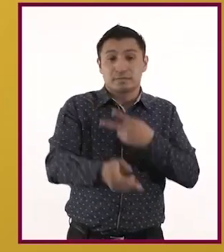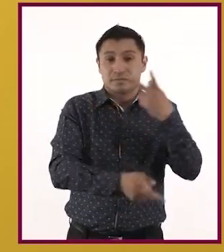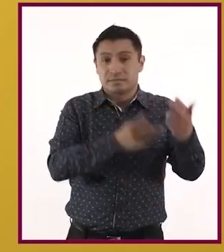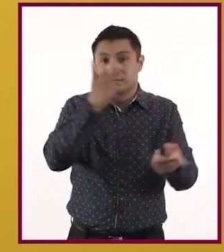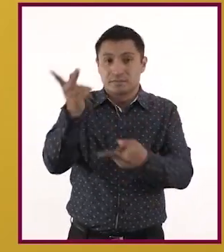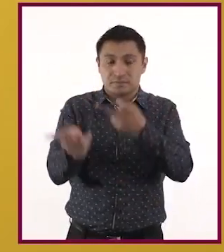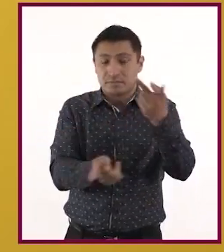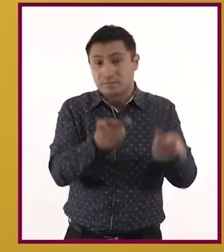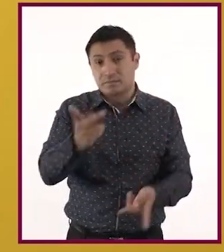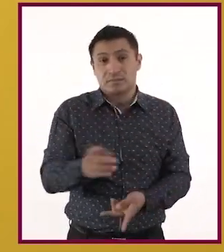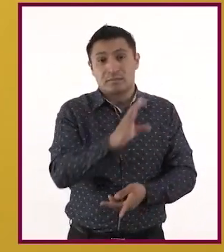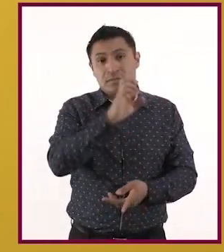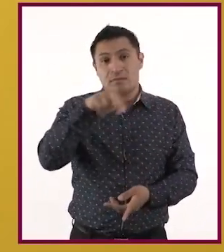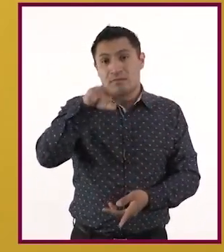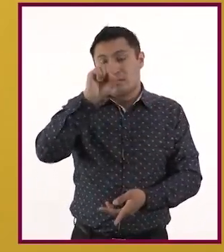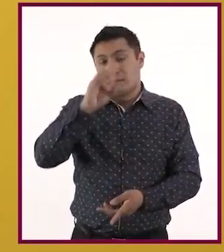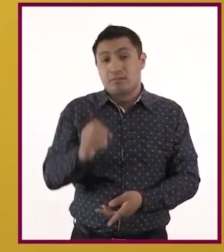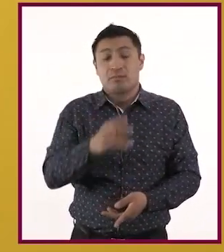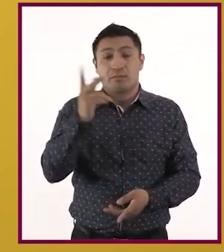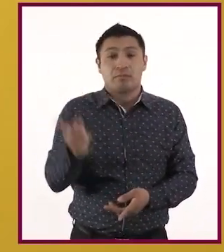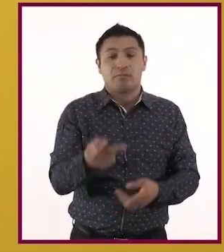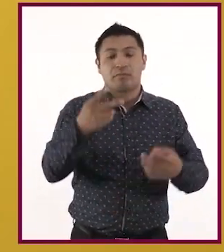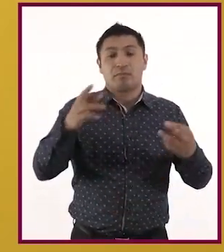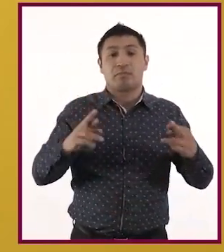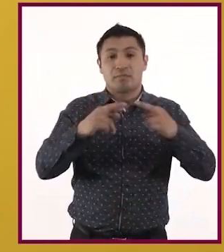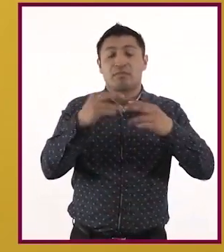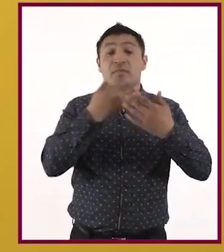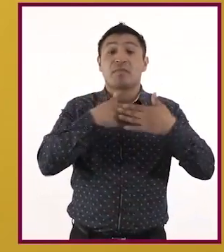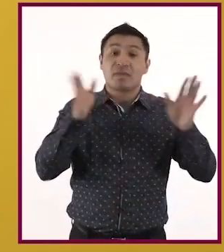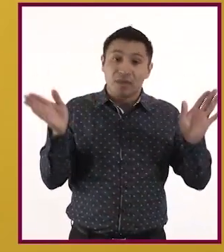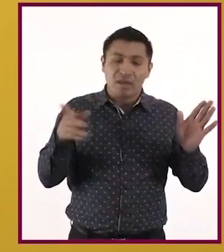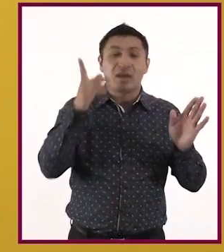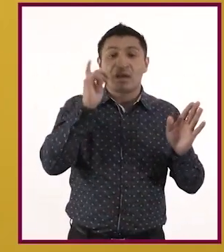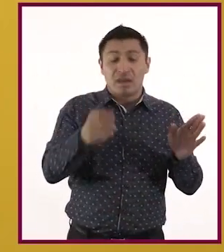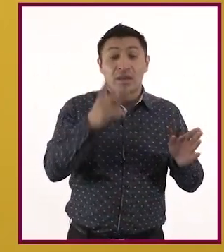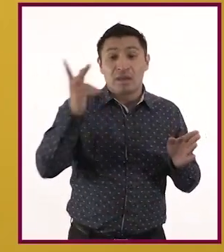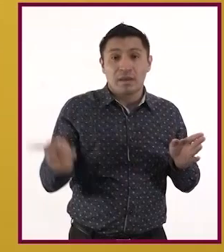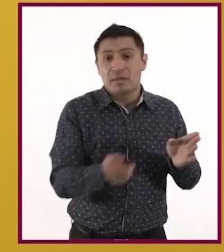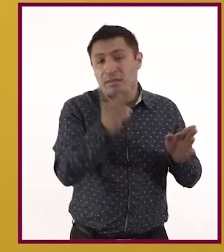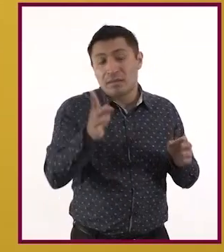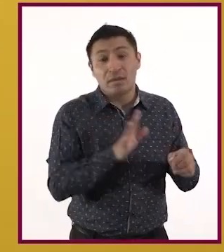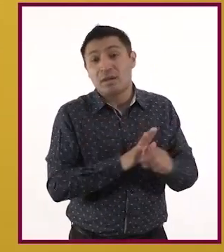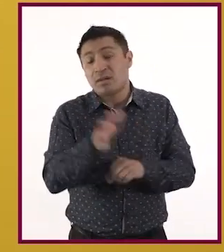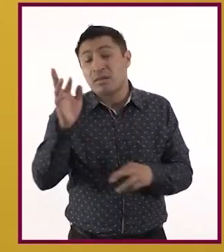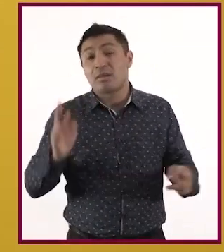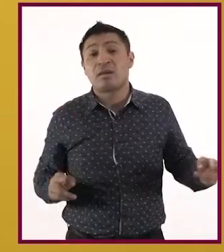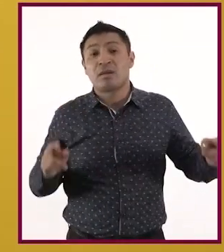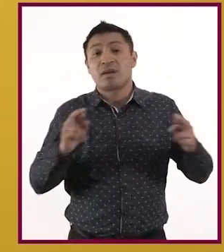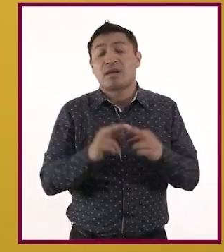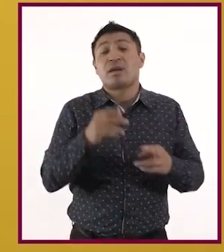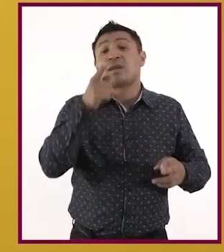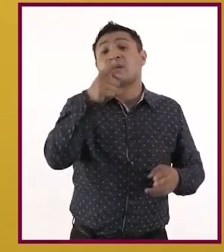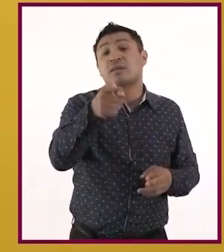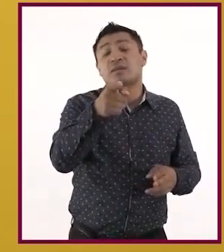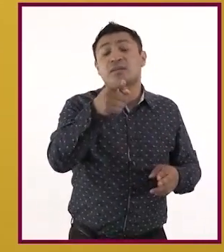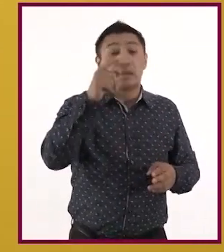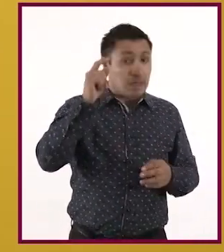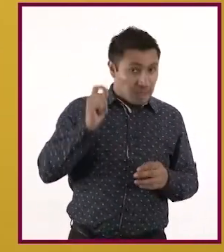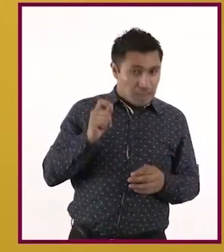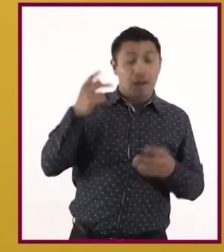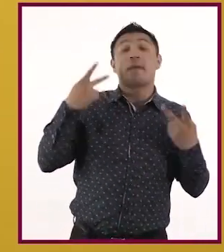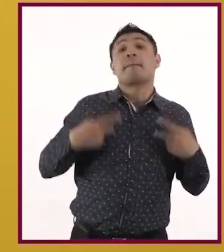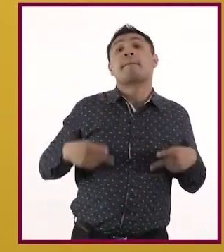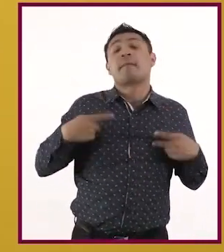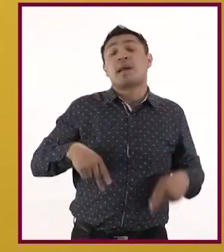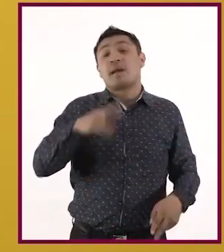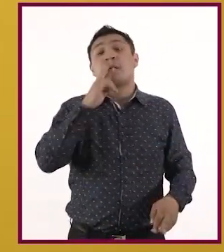censo, la pregunta sobre religión fue abierta, es decir, que se preguntaba, ¿cuál es la religión de? Por lo que los